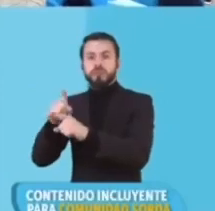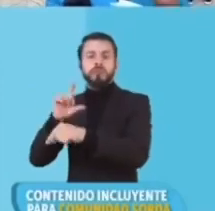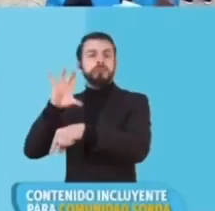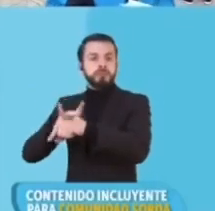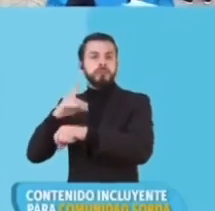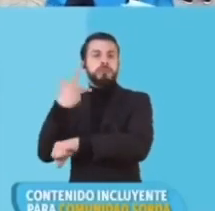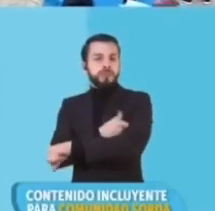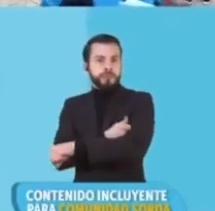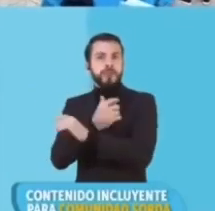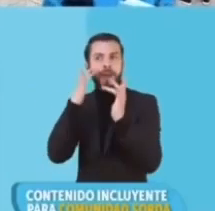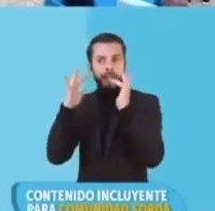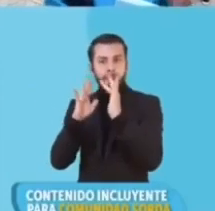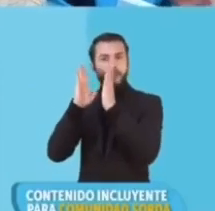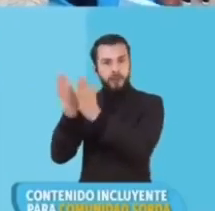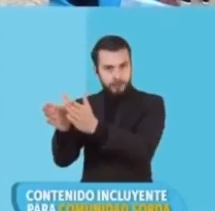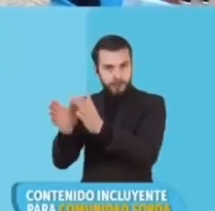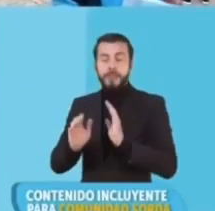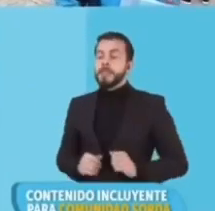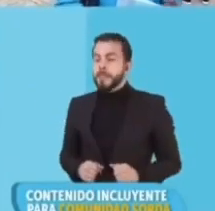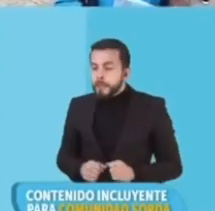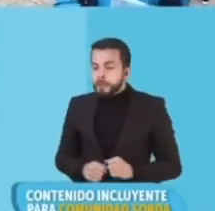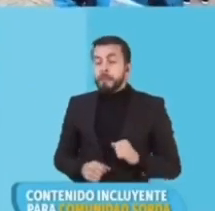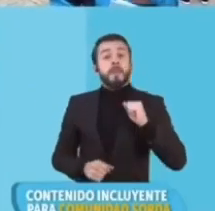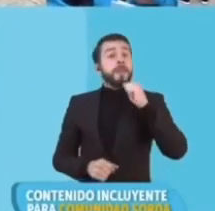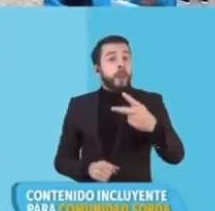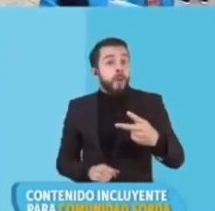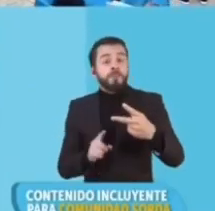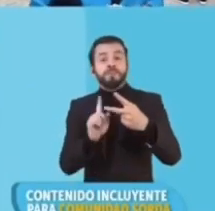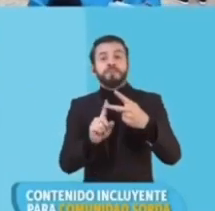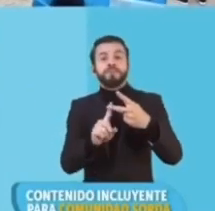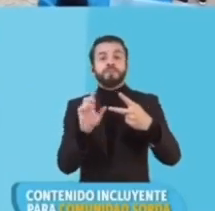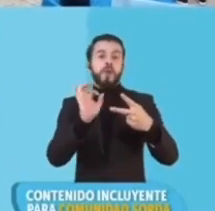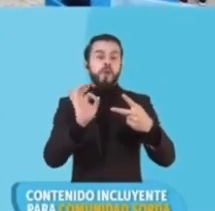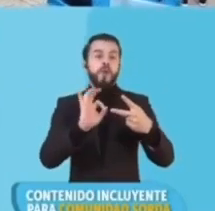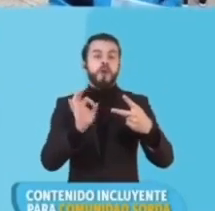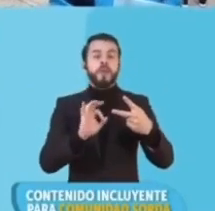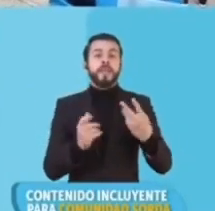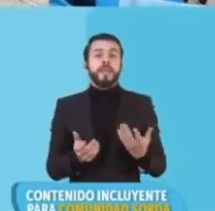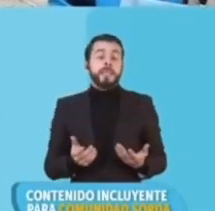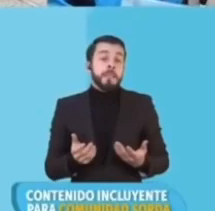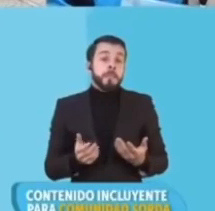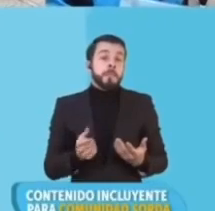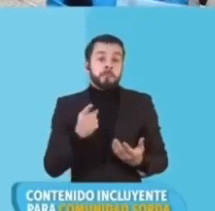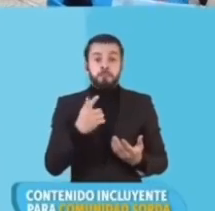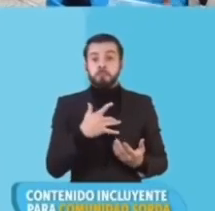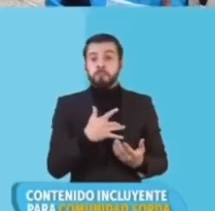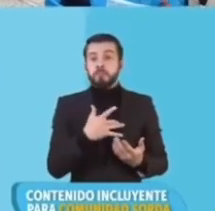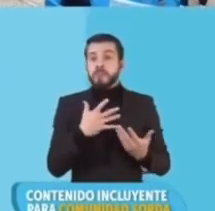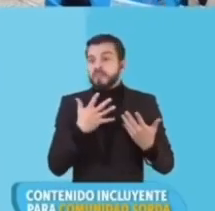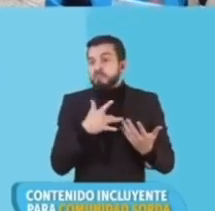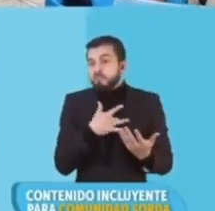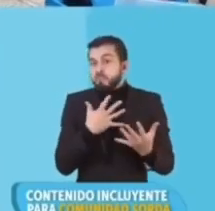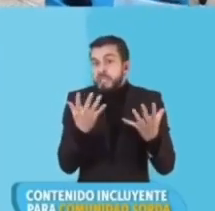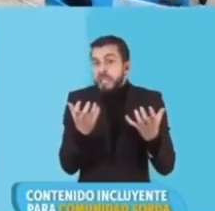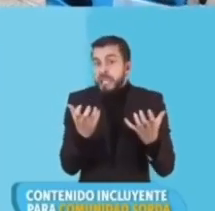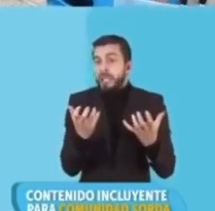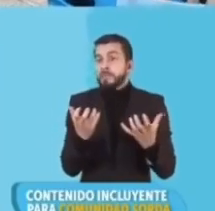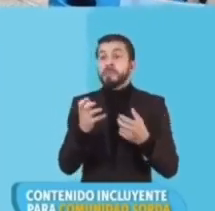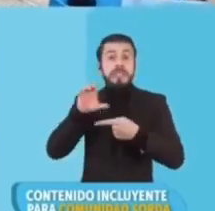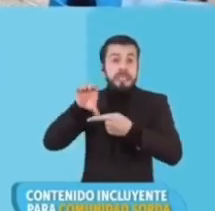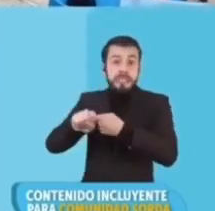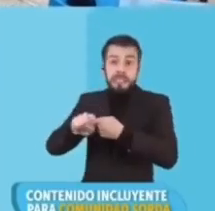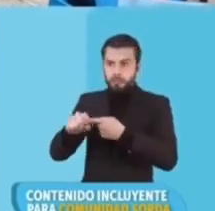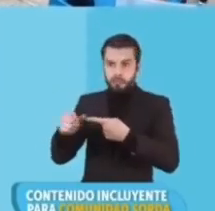sitio de su EPS. Esa es una. Otra es que usted venga sin cita